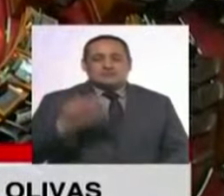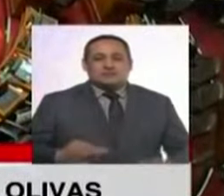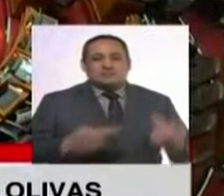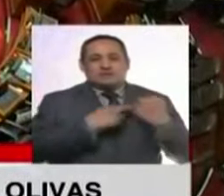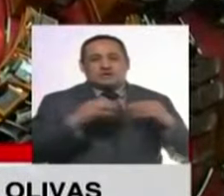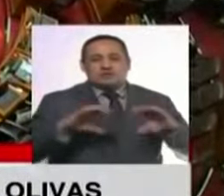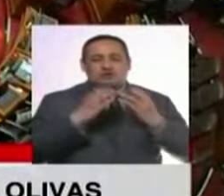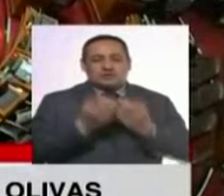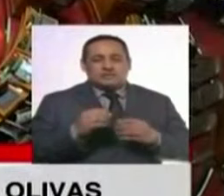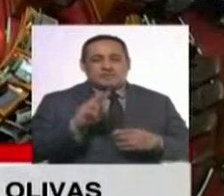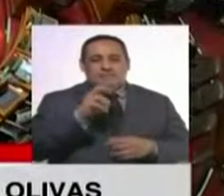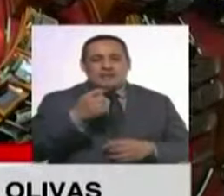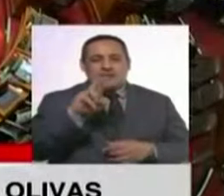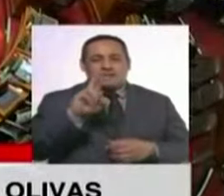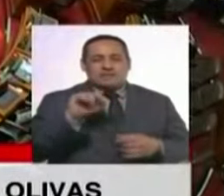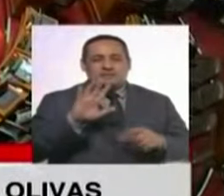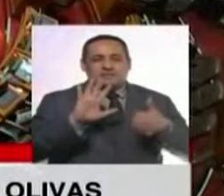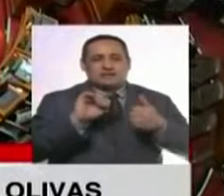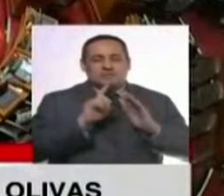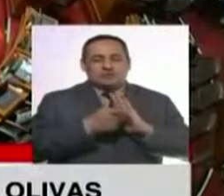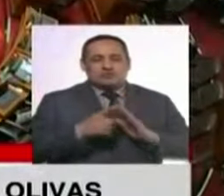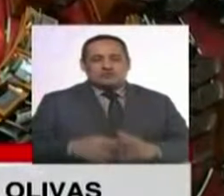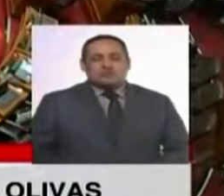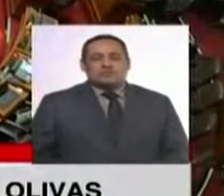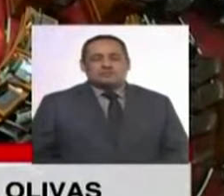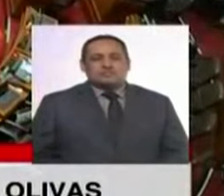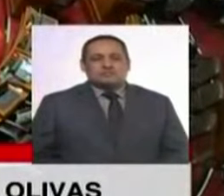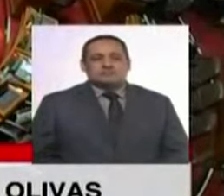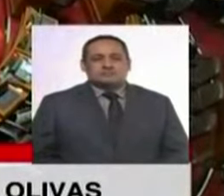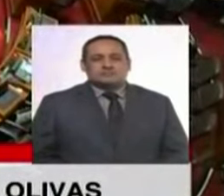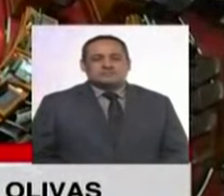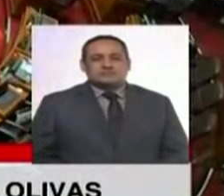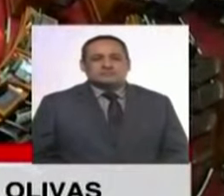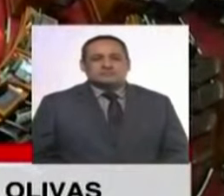congresista Héctor valer por seis minutos de Perú democrático